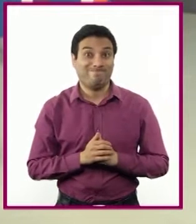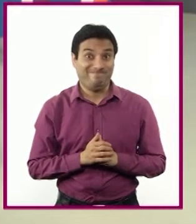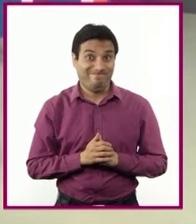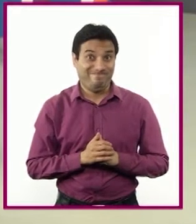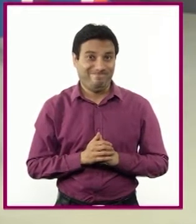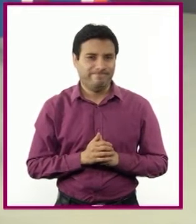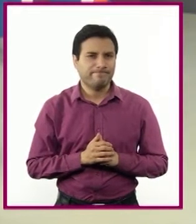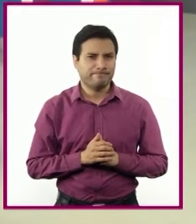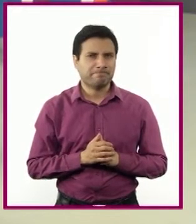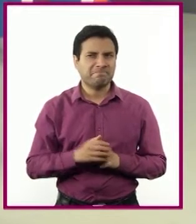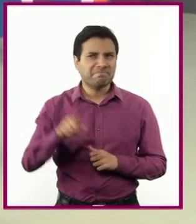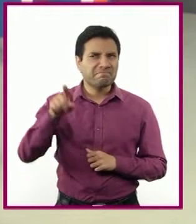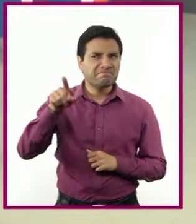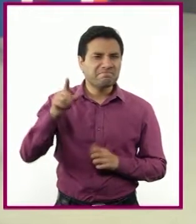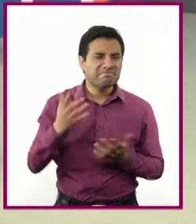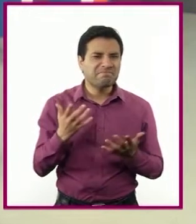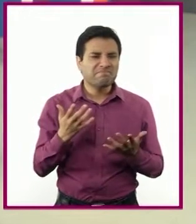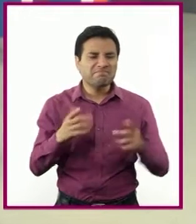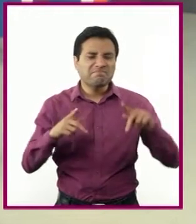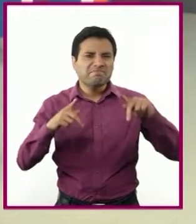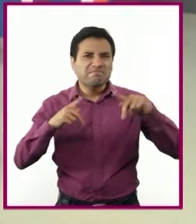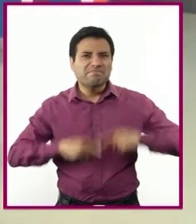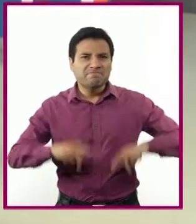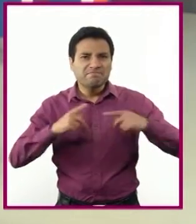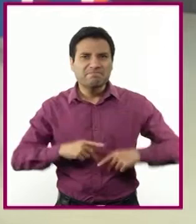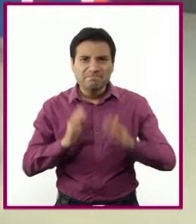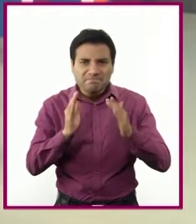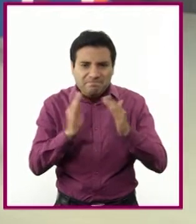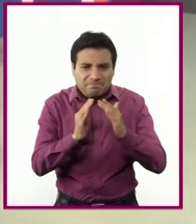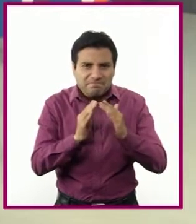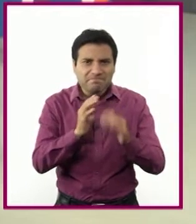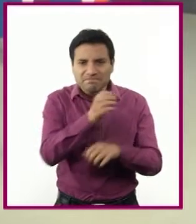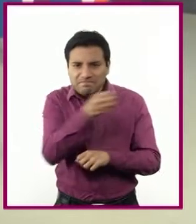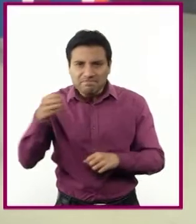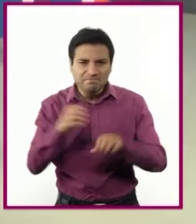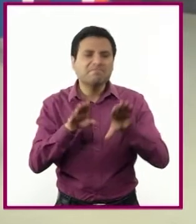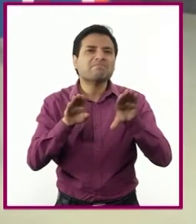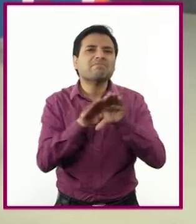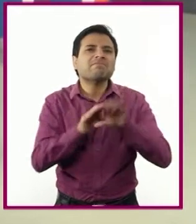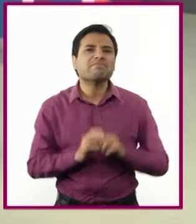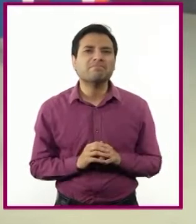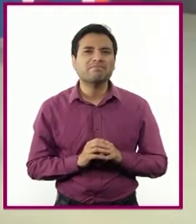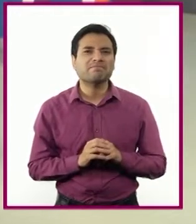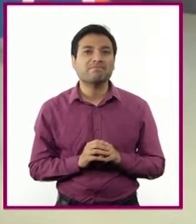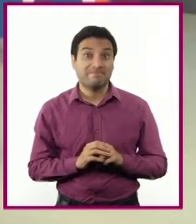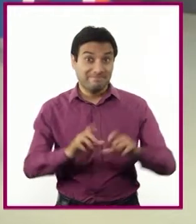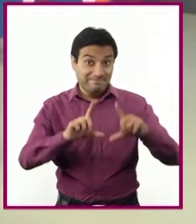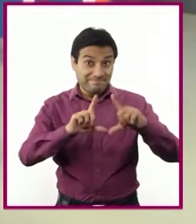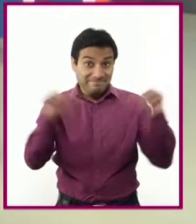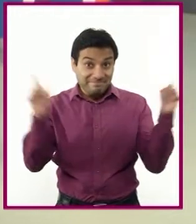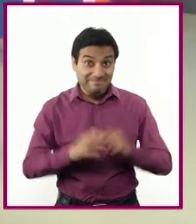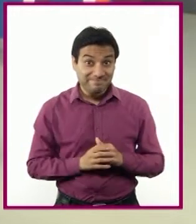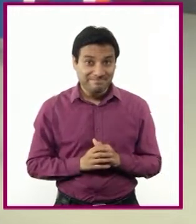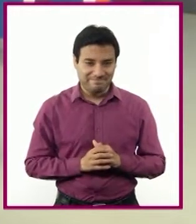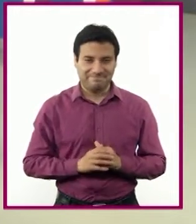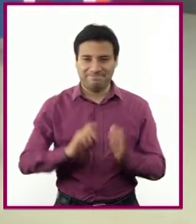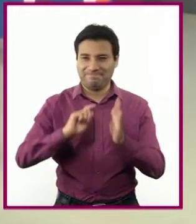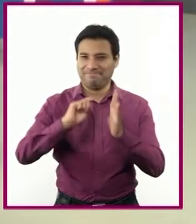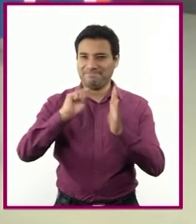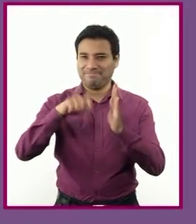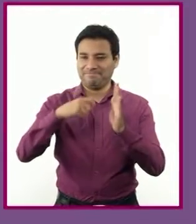identificar cuáles son los factores que influyen en la distribución de la población. ¿Listas y listos? ¡Corre video!